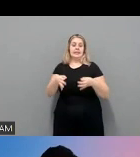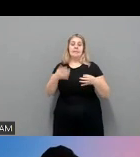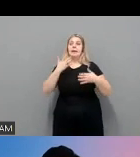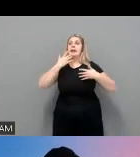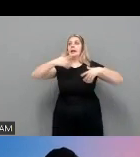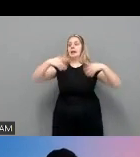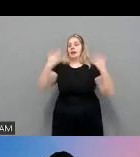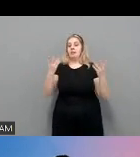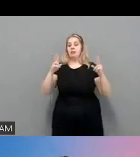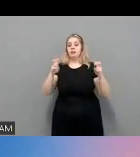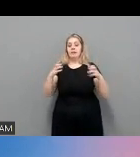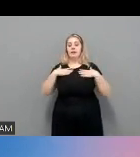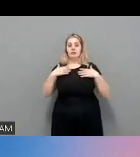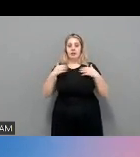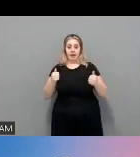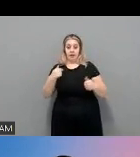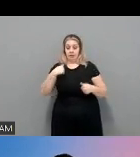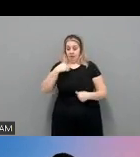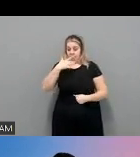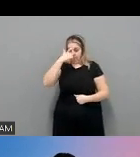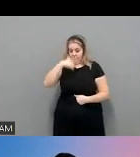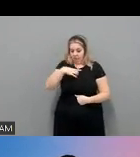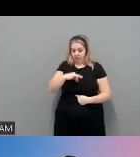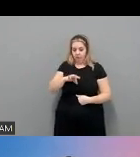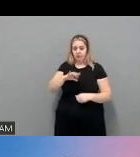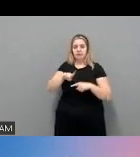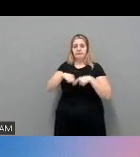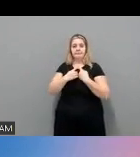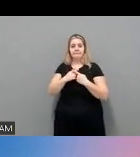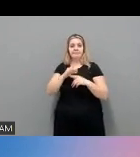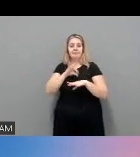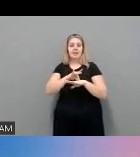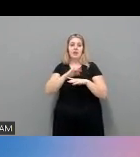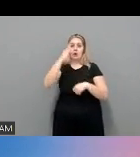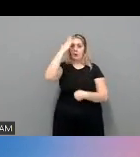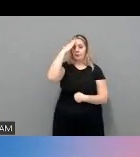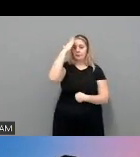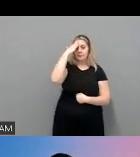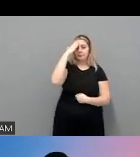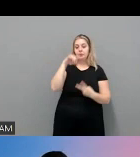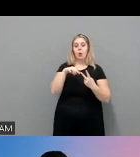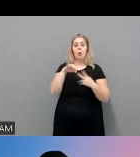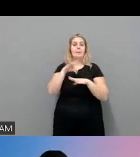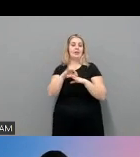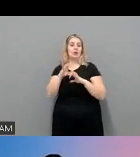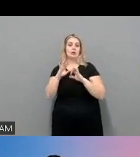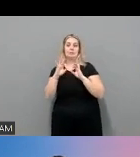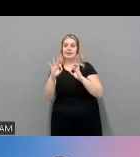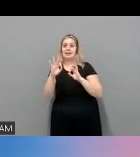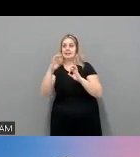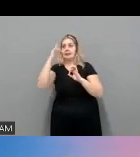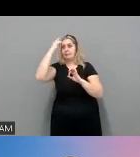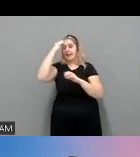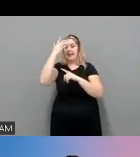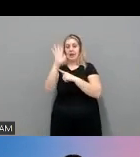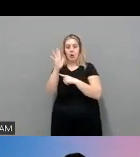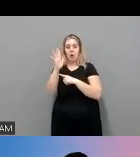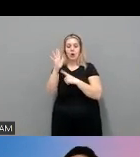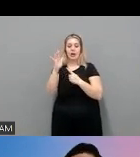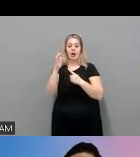ejemplo, con la sanidad. Yo puedo ser médico de familia, yo puedo ser médico especializado en neurología, yo puedo ser